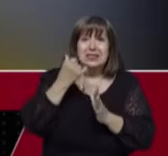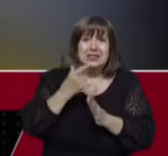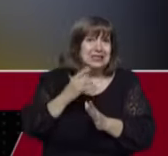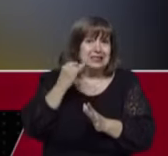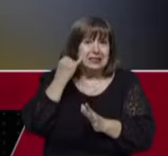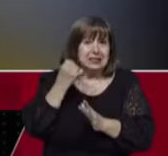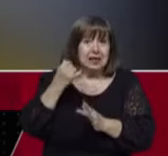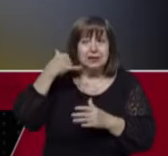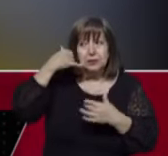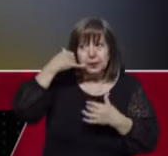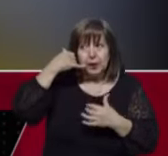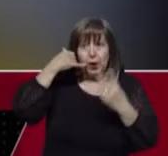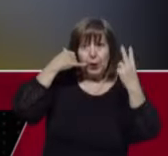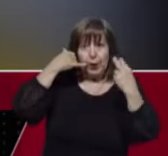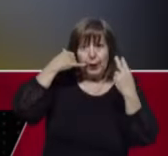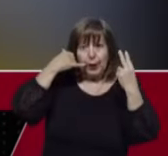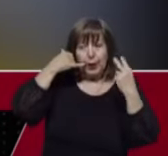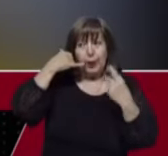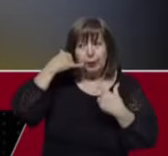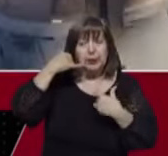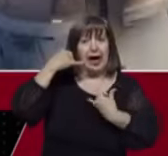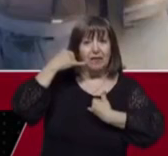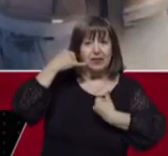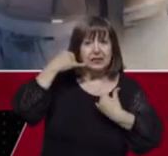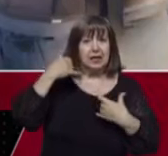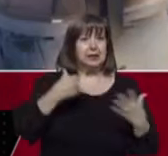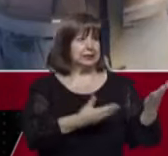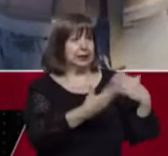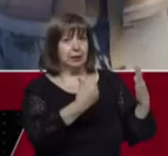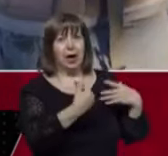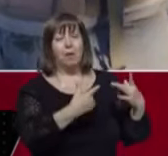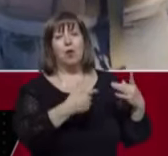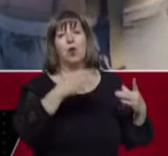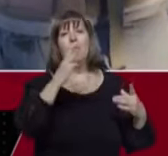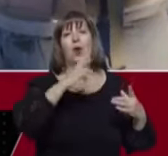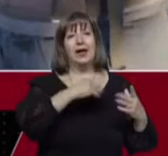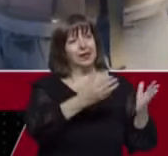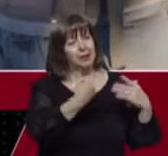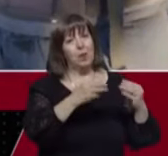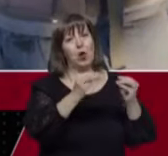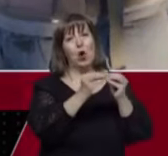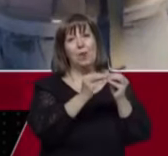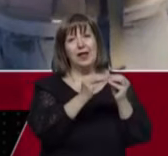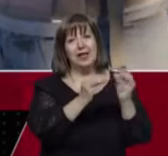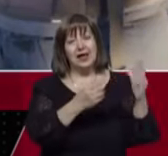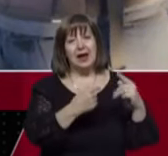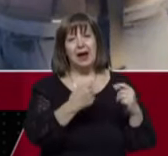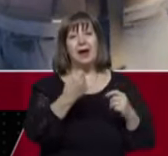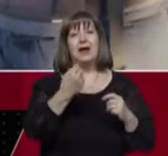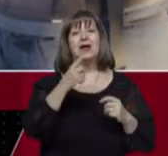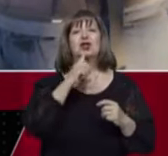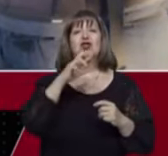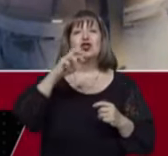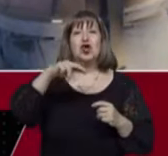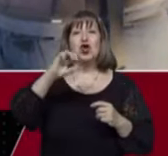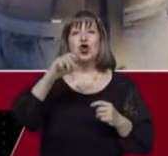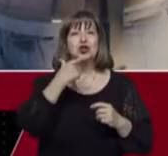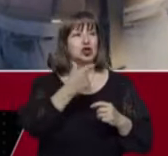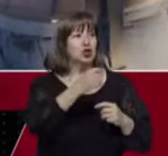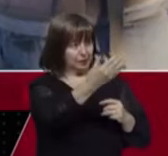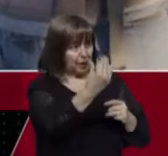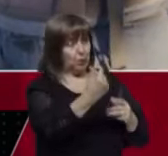ahí llegaron ustedes primero. Claro, en el camino, bueno, tuvimos que decirle a mi compañera, la auxiliar primero Troncoso, que nos